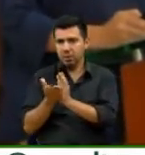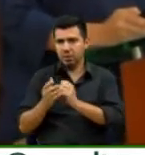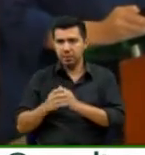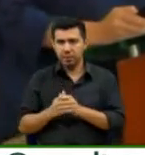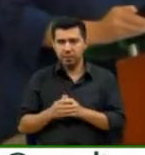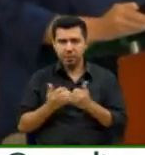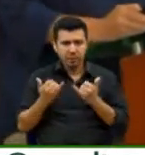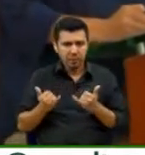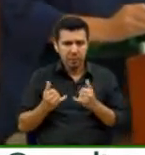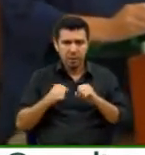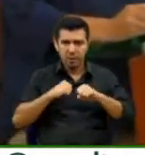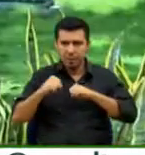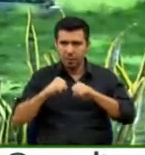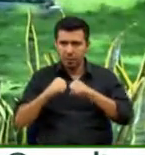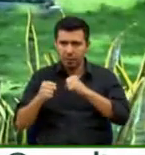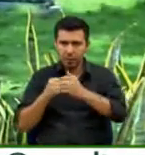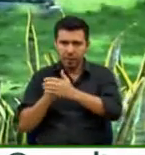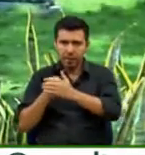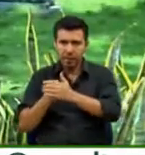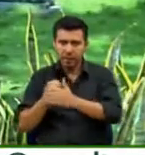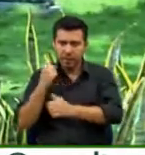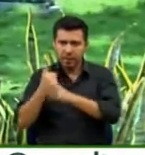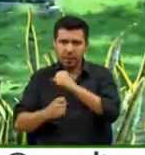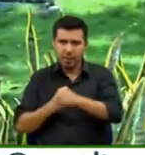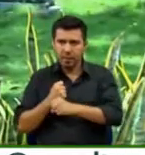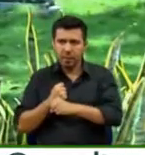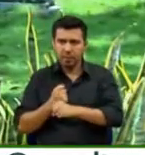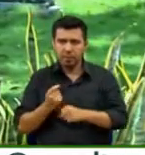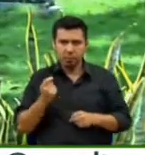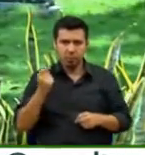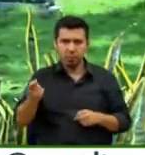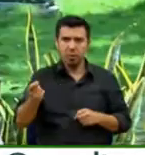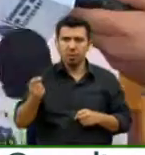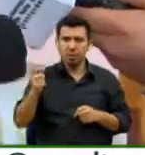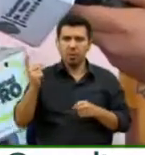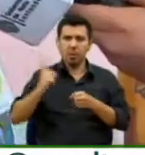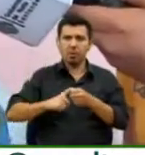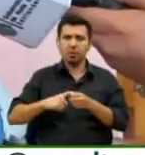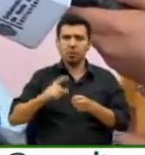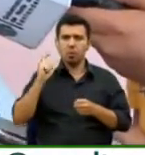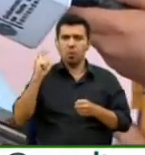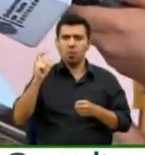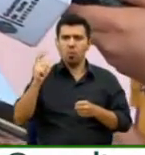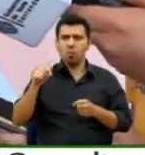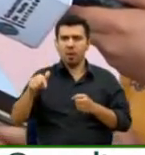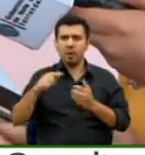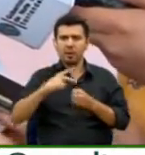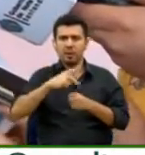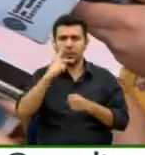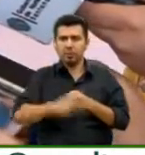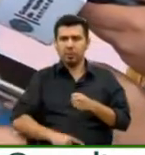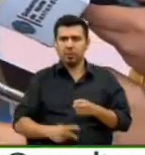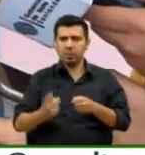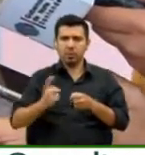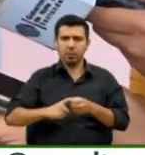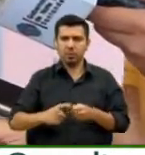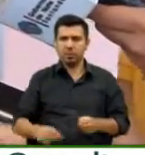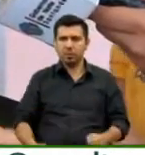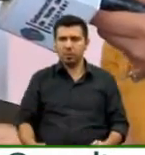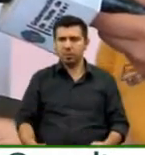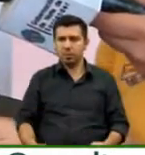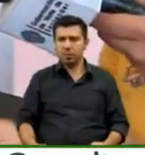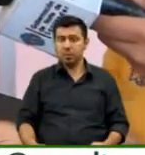haciendo las gestiones para que el próximo año pueda ingresar la ciudad de cúcuta a este proyecto bueno en este momento el departamento